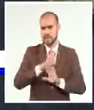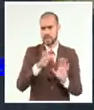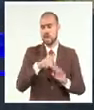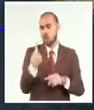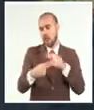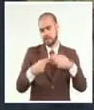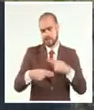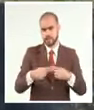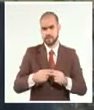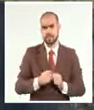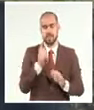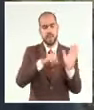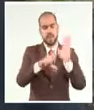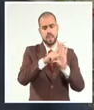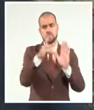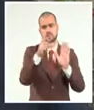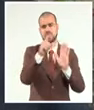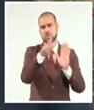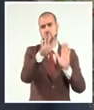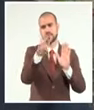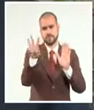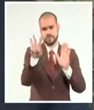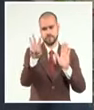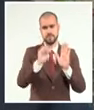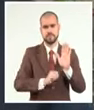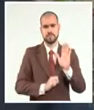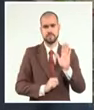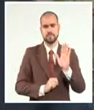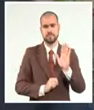realizando, la ley número 143, incluso